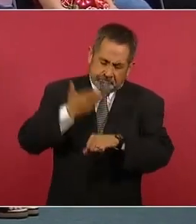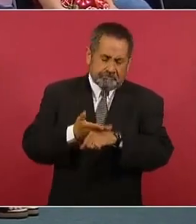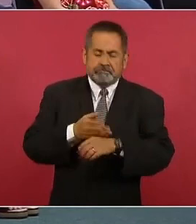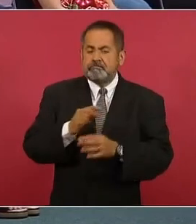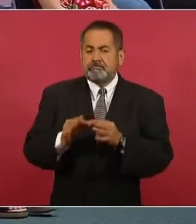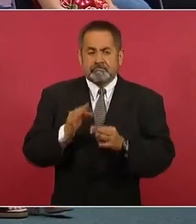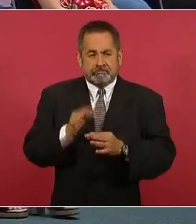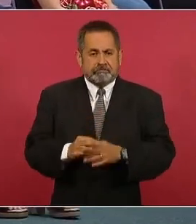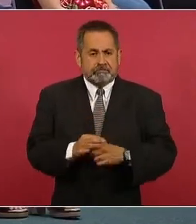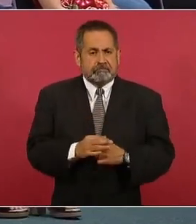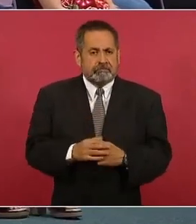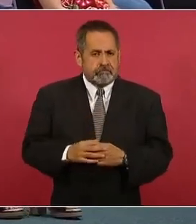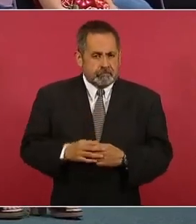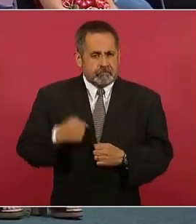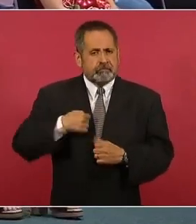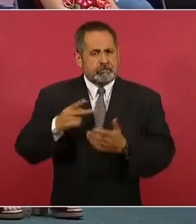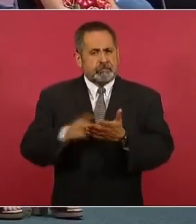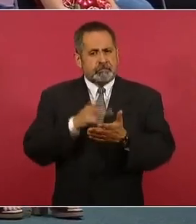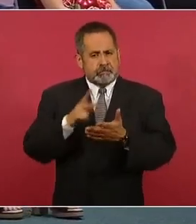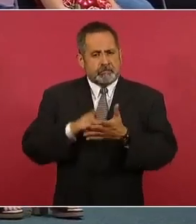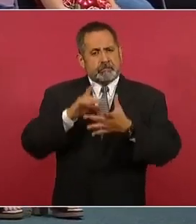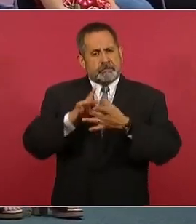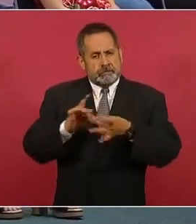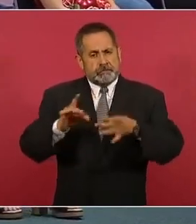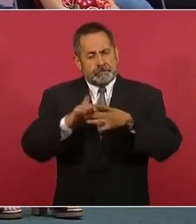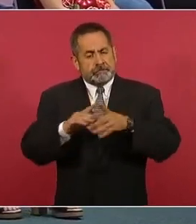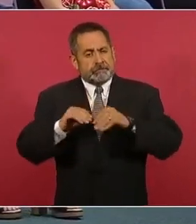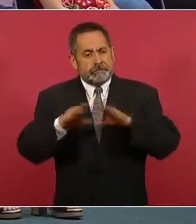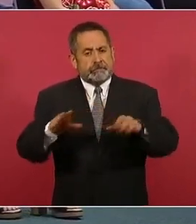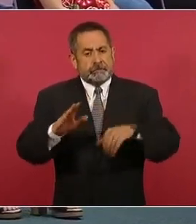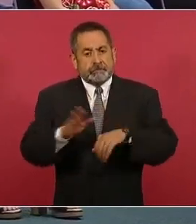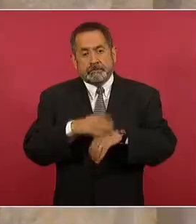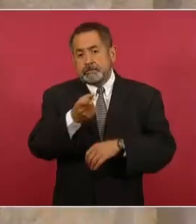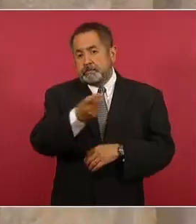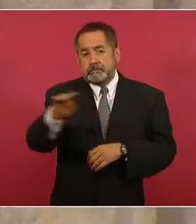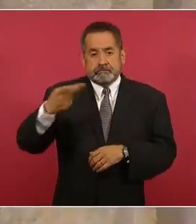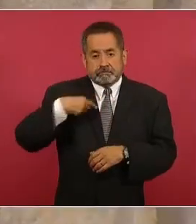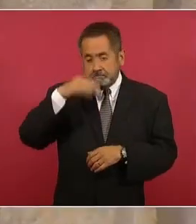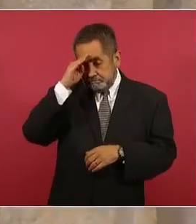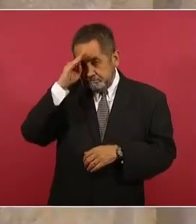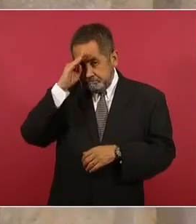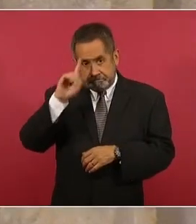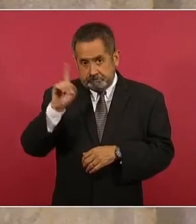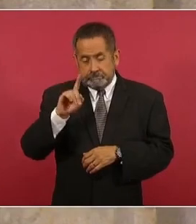He venido hablando de eso porque pasa desapercibido.